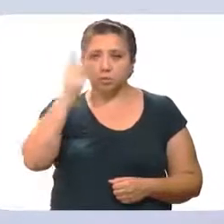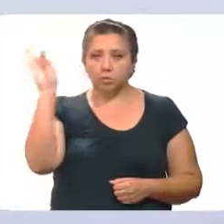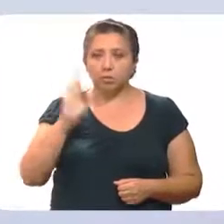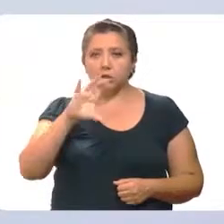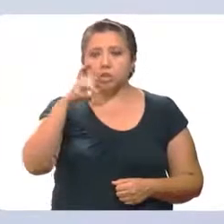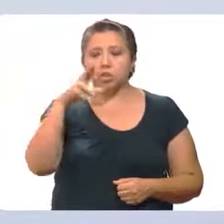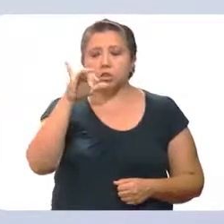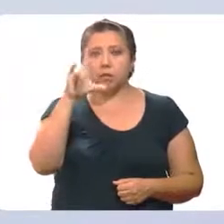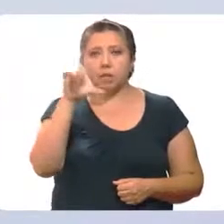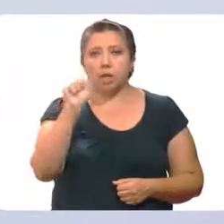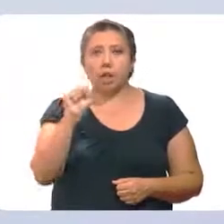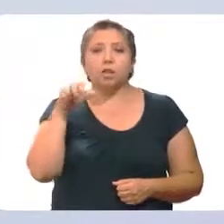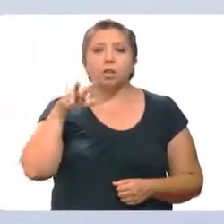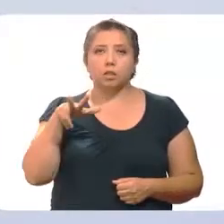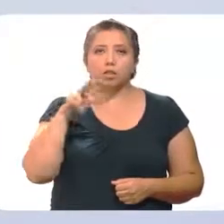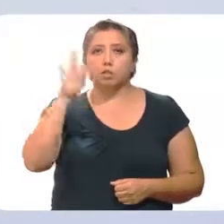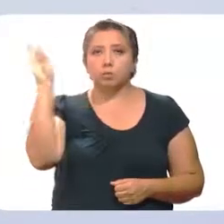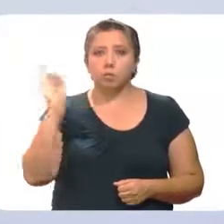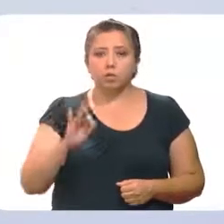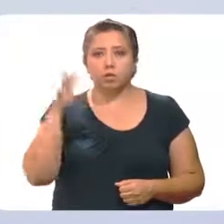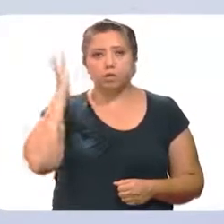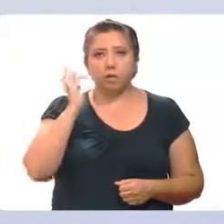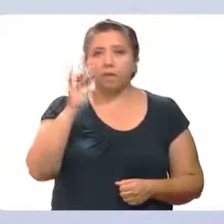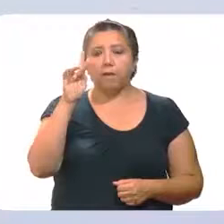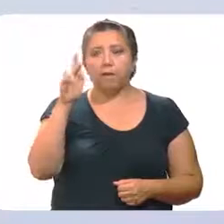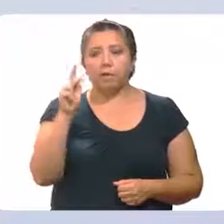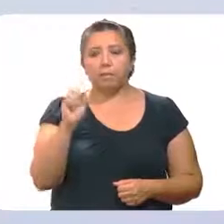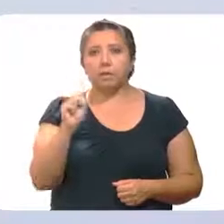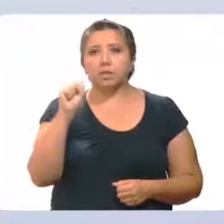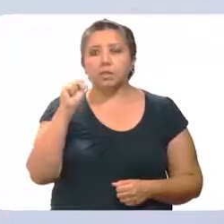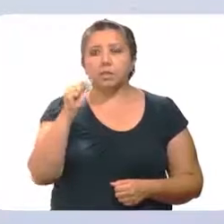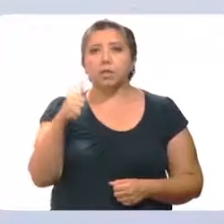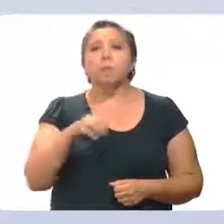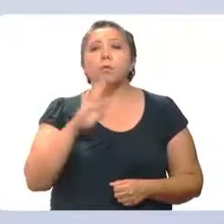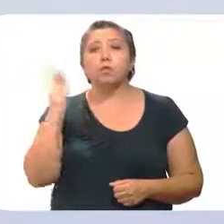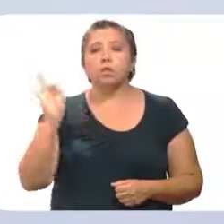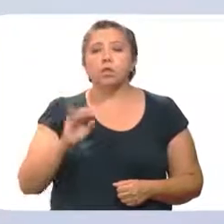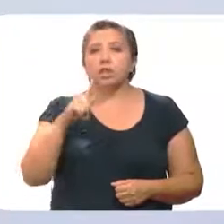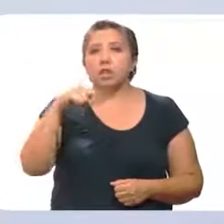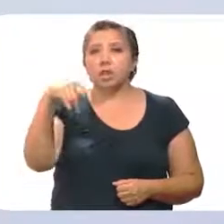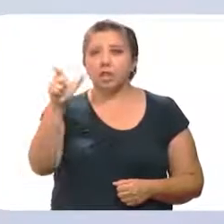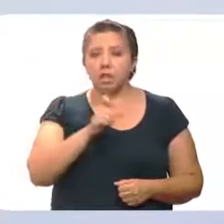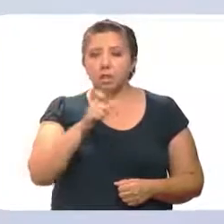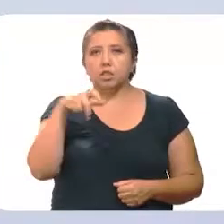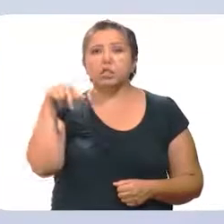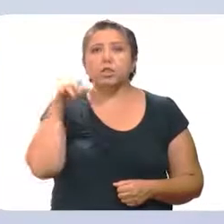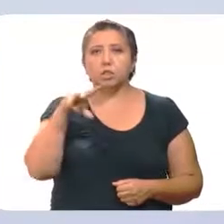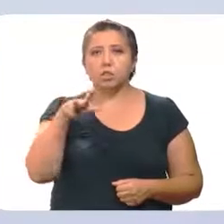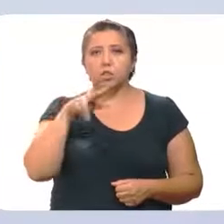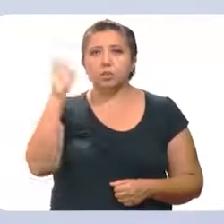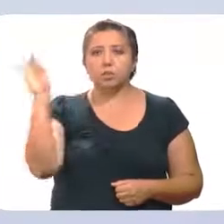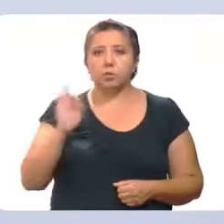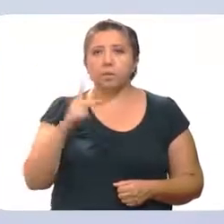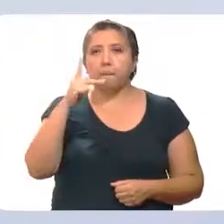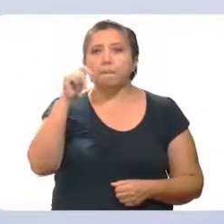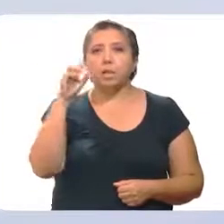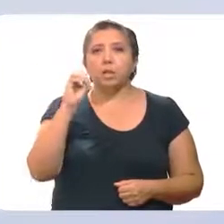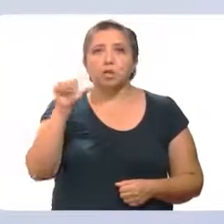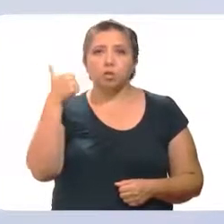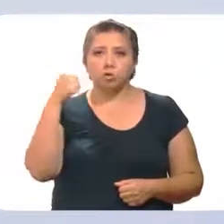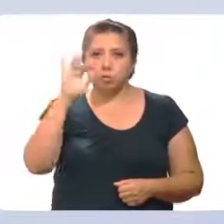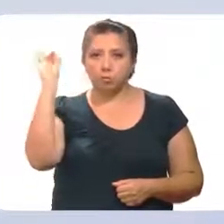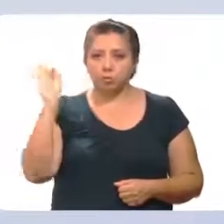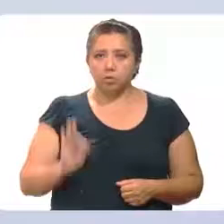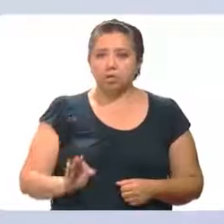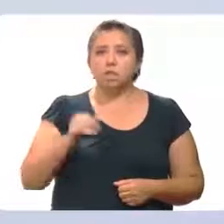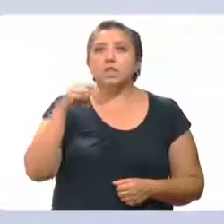17%, Chichimilá con 18%, San Felipe 60%, Tecash 18%, Peto 11%,